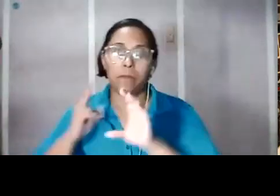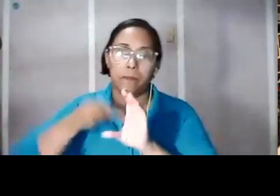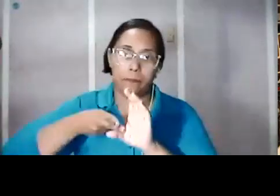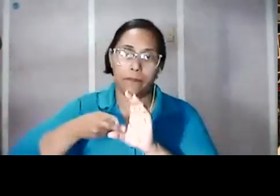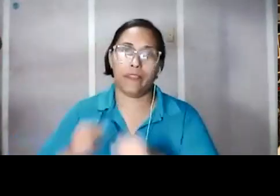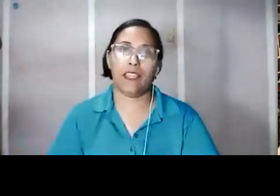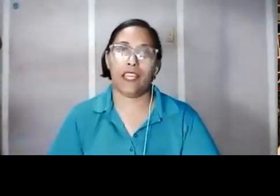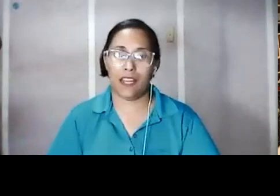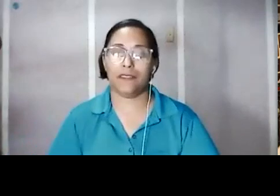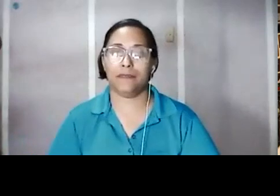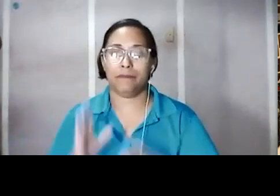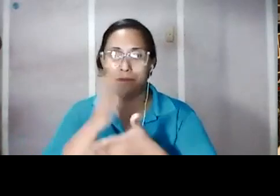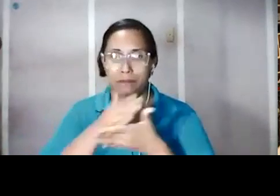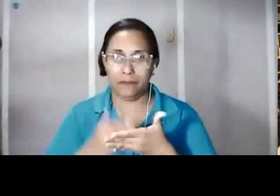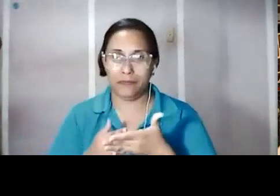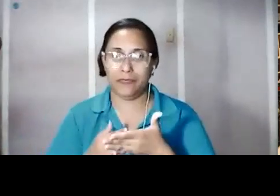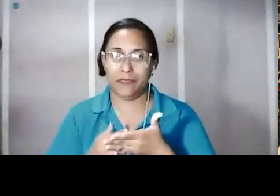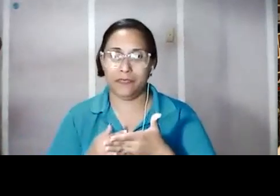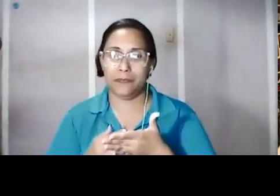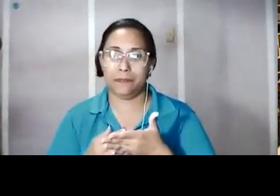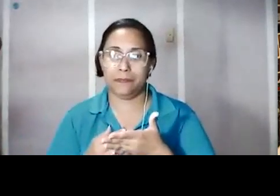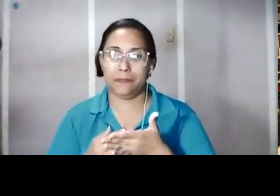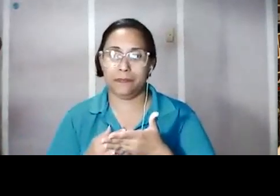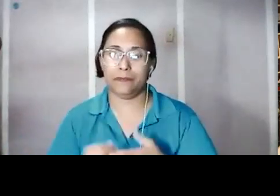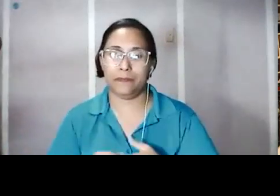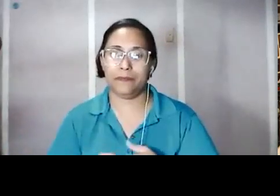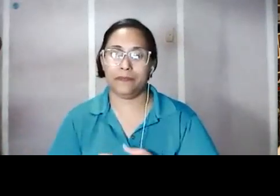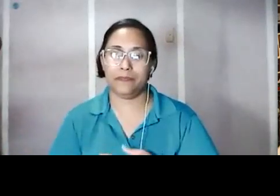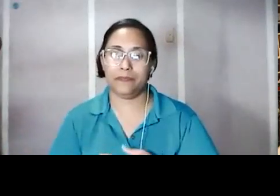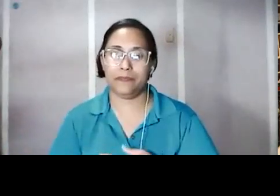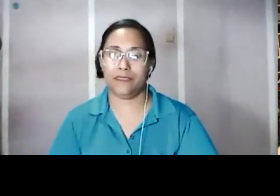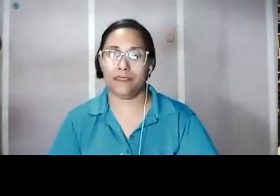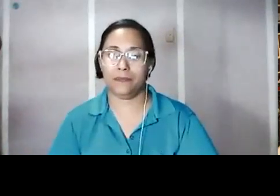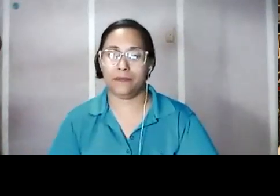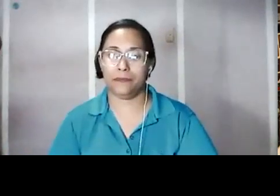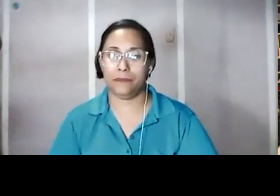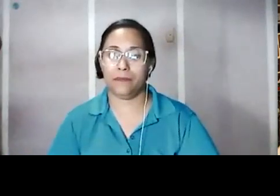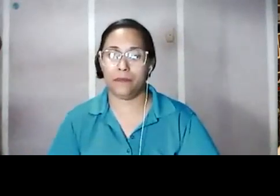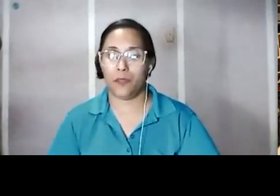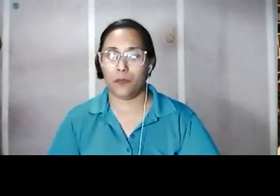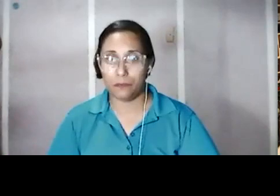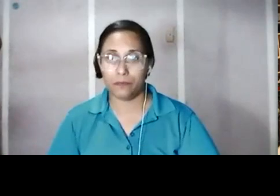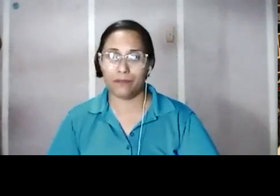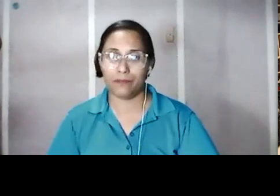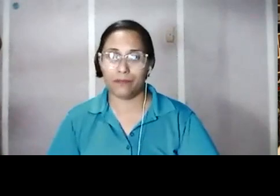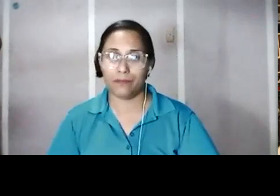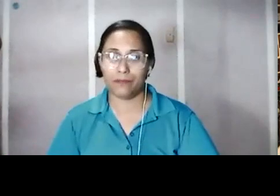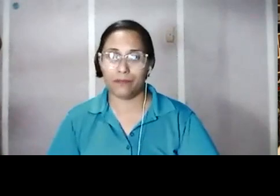eran parte de o sea, eh, contaban y